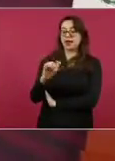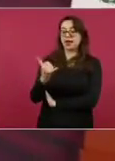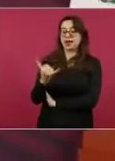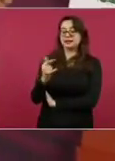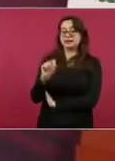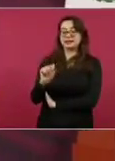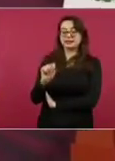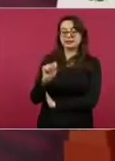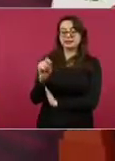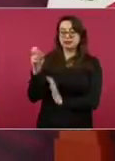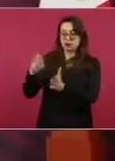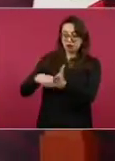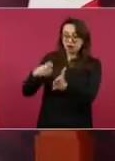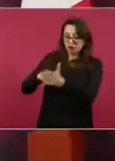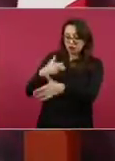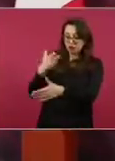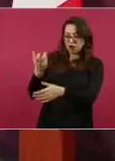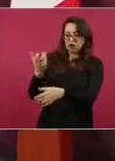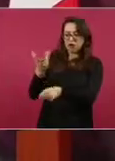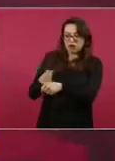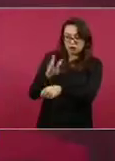¿Por qué?